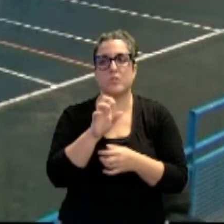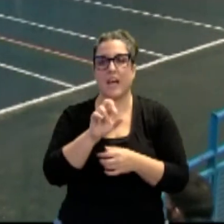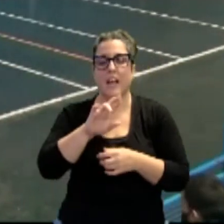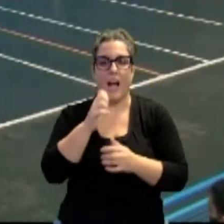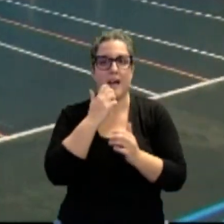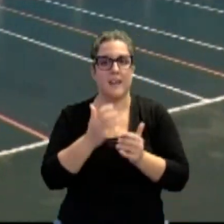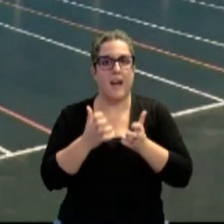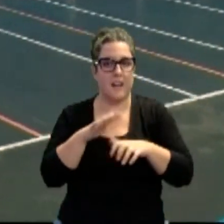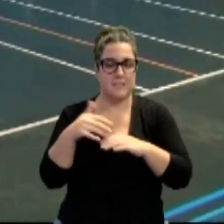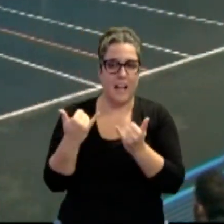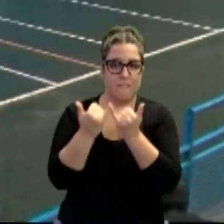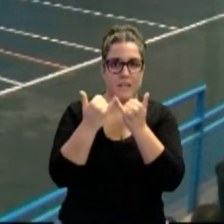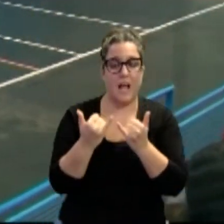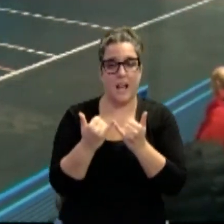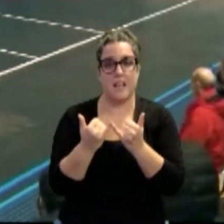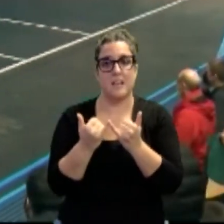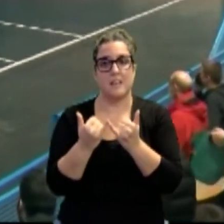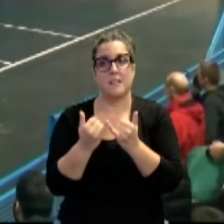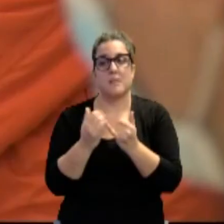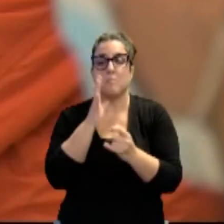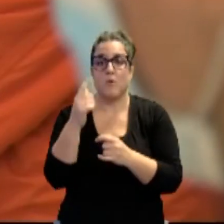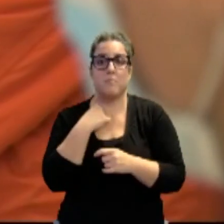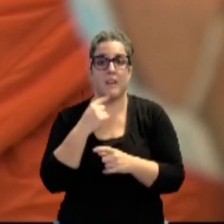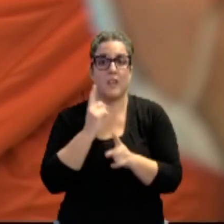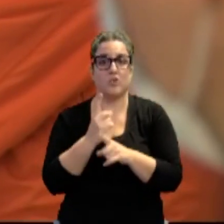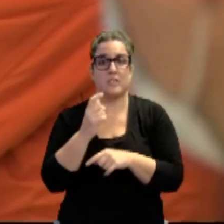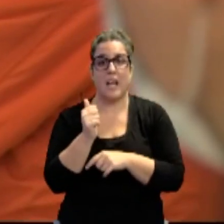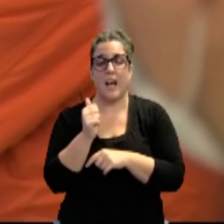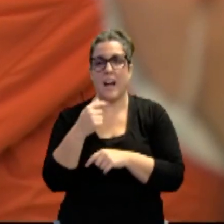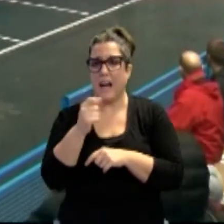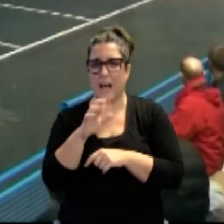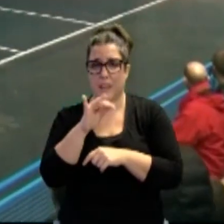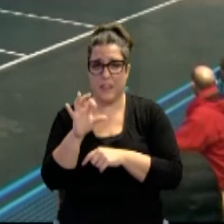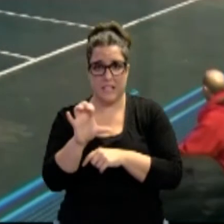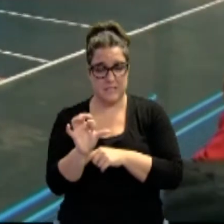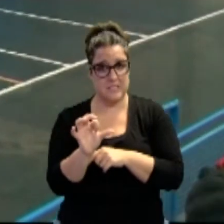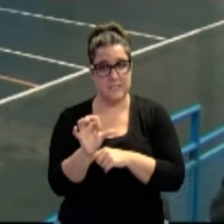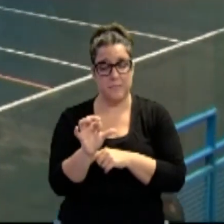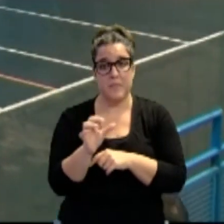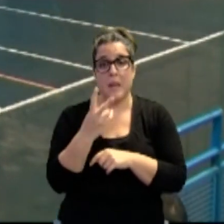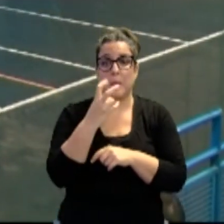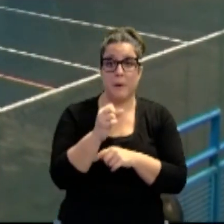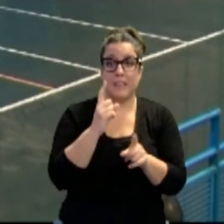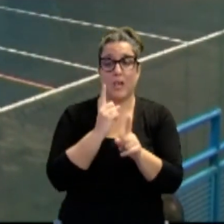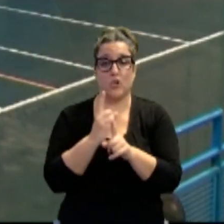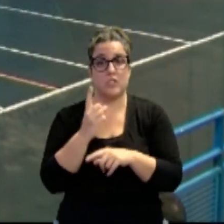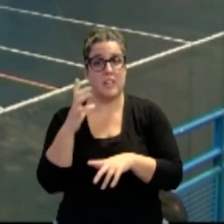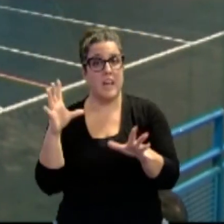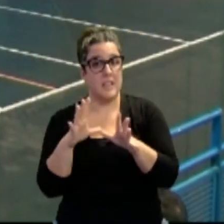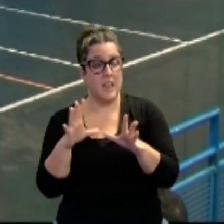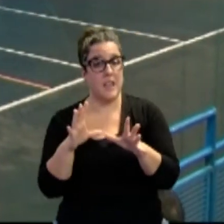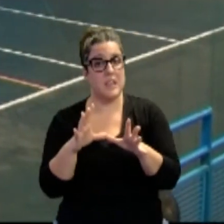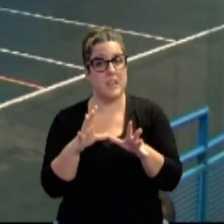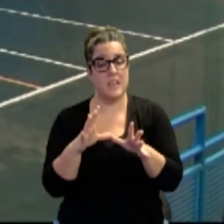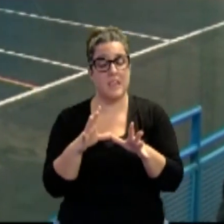a Barricar, que también perdió ante Garcés, con lo que Oterga y Garcés se jugaron el pase. Victoria 20-10 del delantero de Don Esteve. El sábado